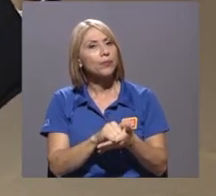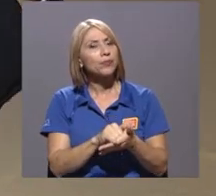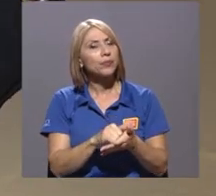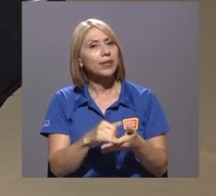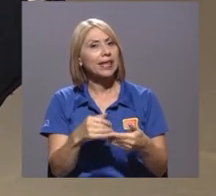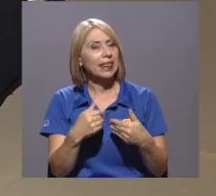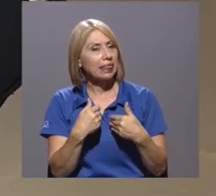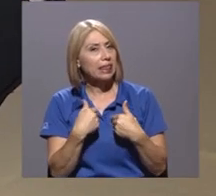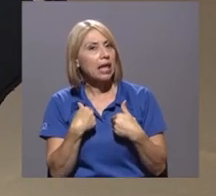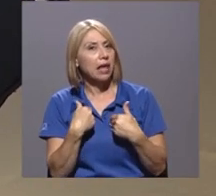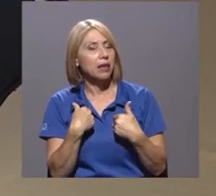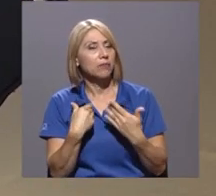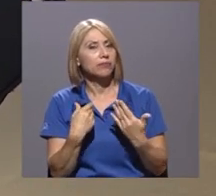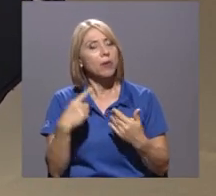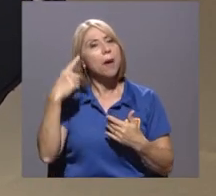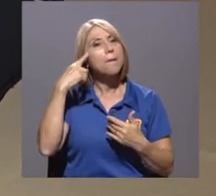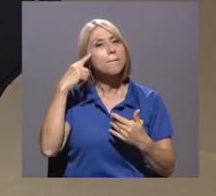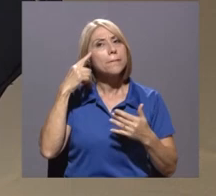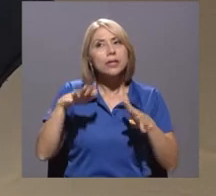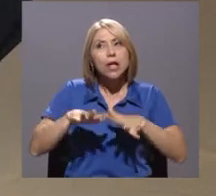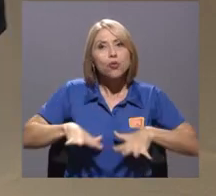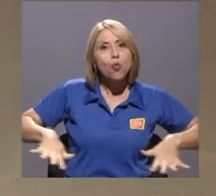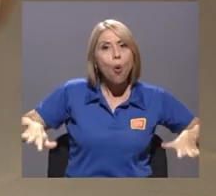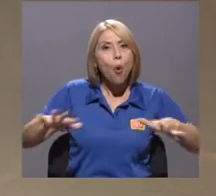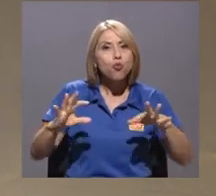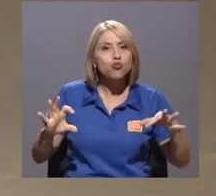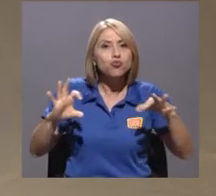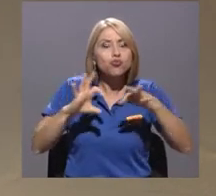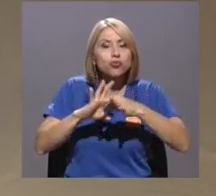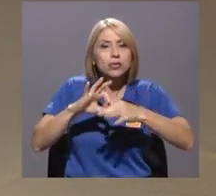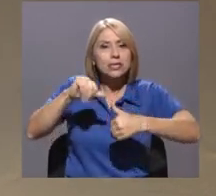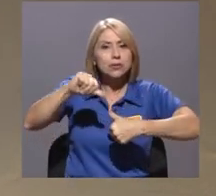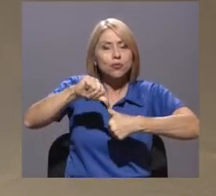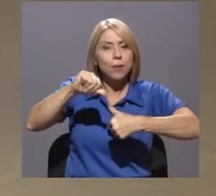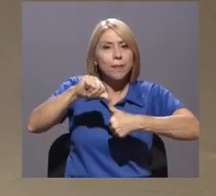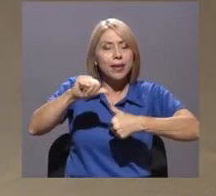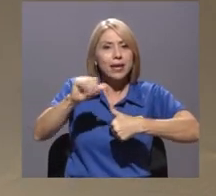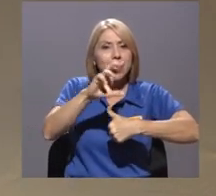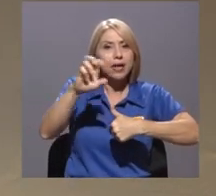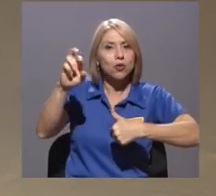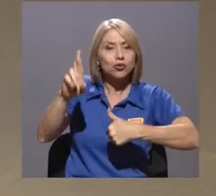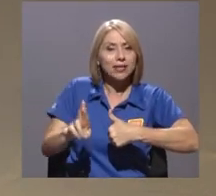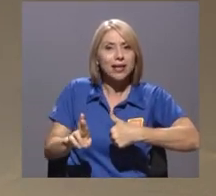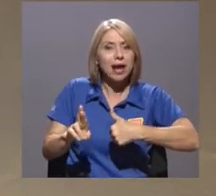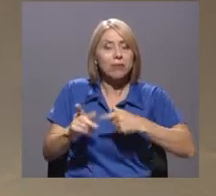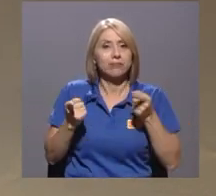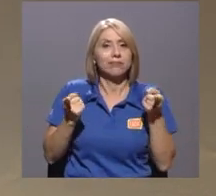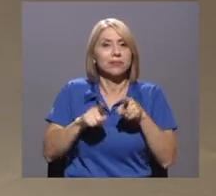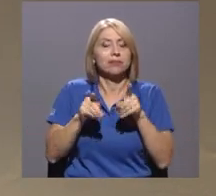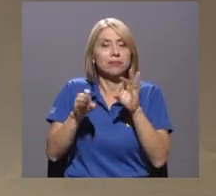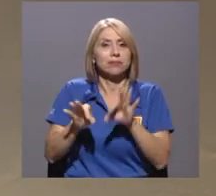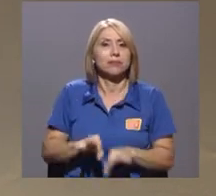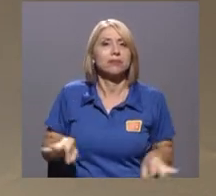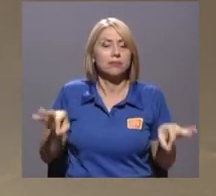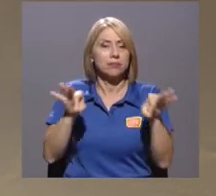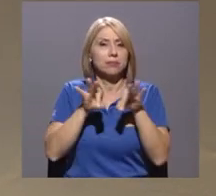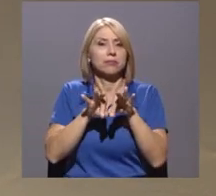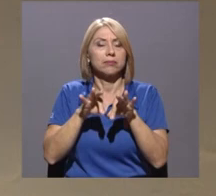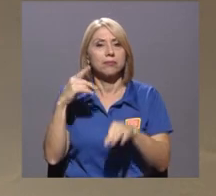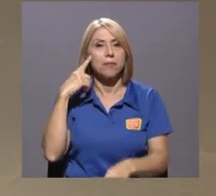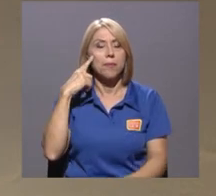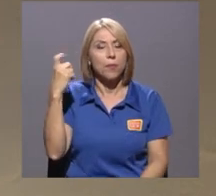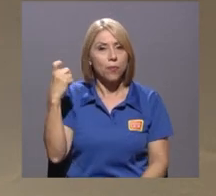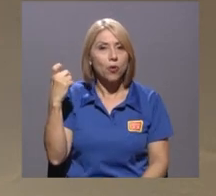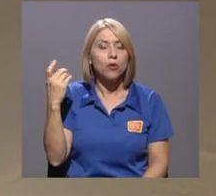en el contexto de ecos de centroamérica y de costa rica tiene una consecuencia muy importante porque